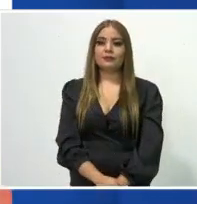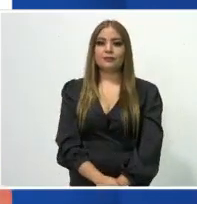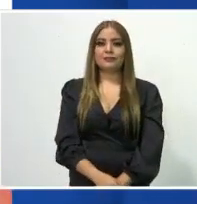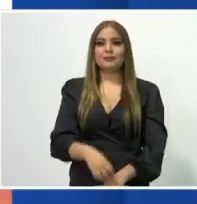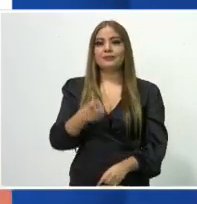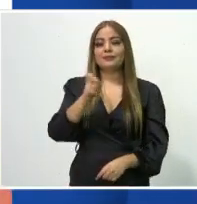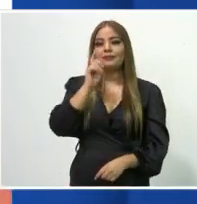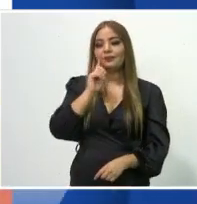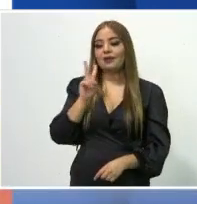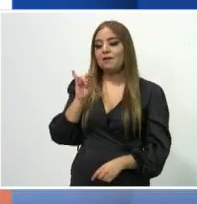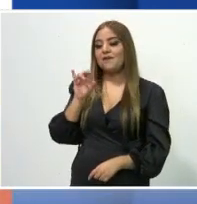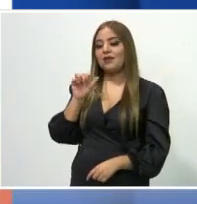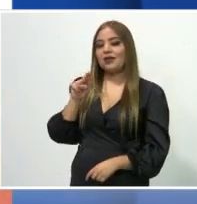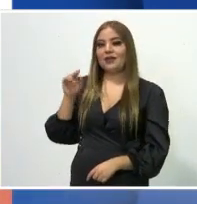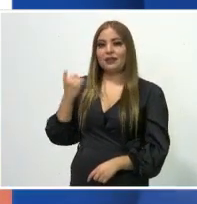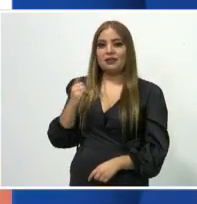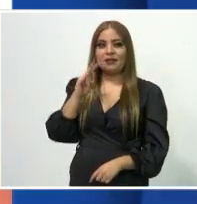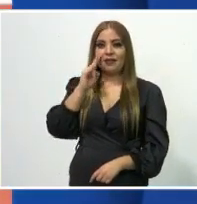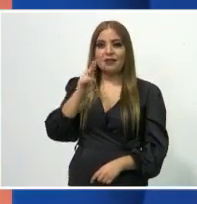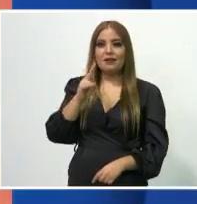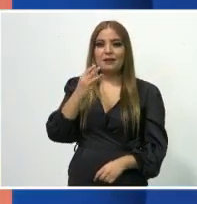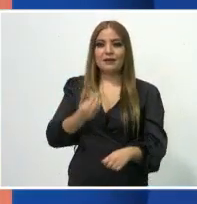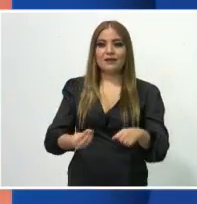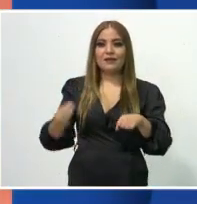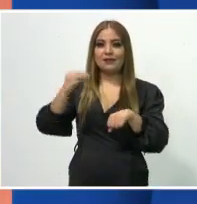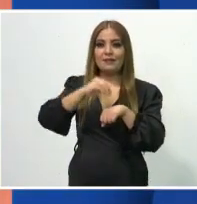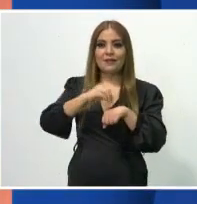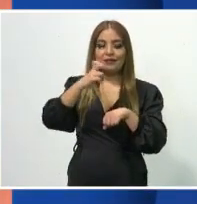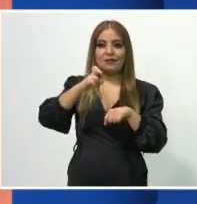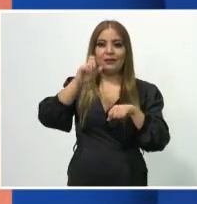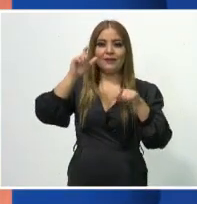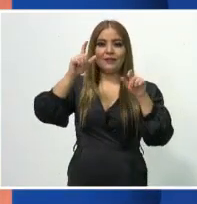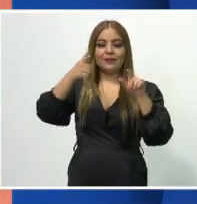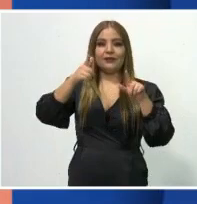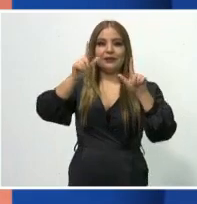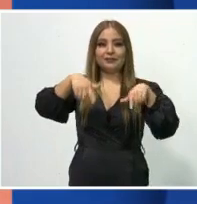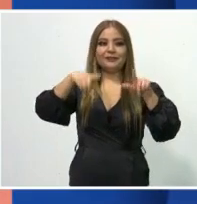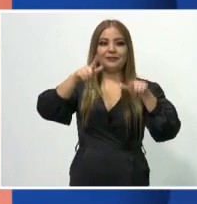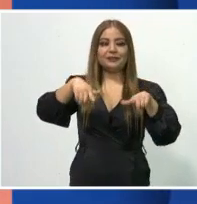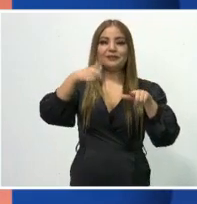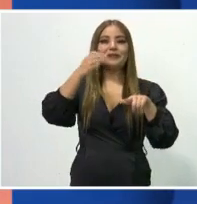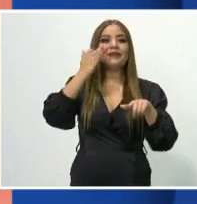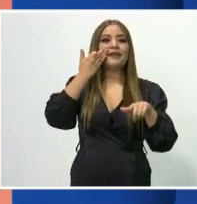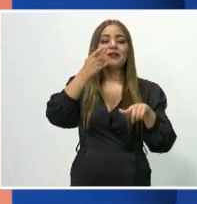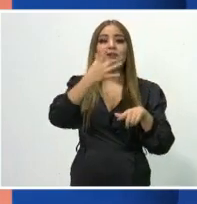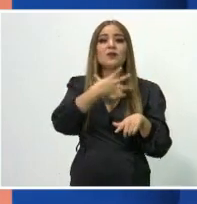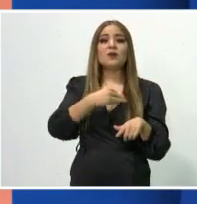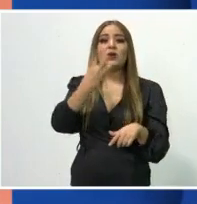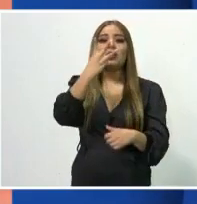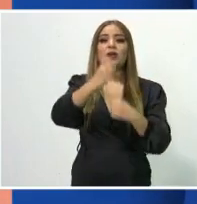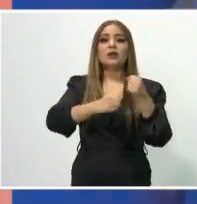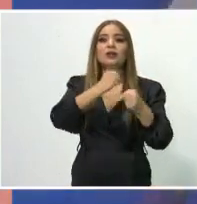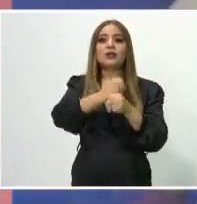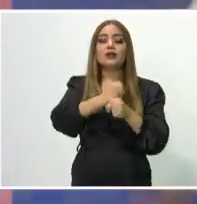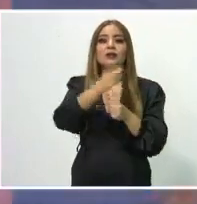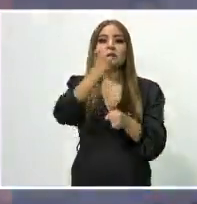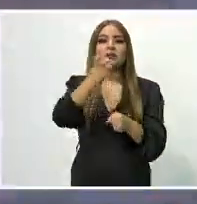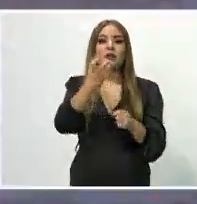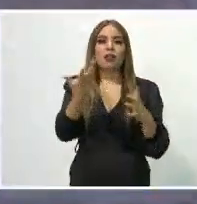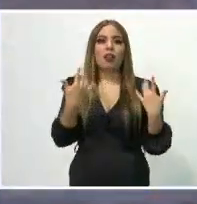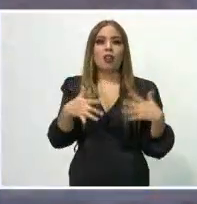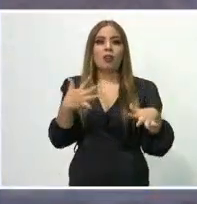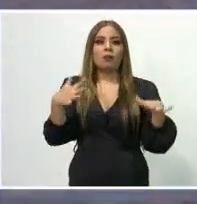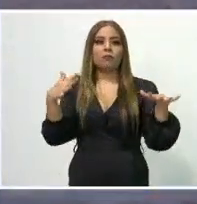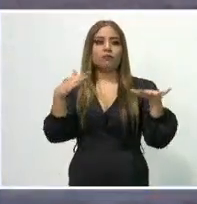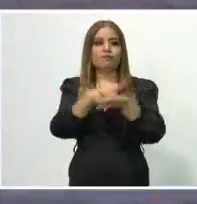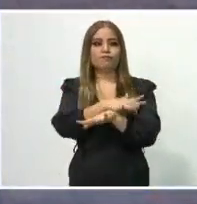Dianey jamás imaginó que una publicación podría hacer que la fiesta de su pequeño hijo de tan solo 3 años diera un giro